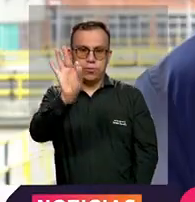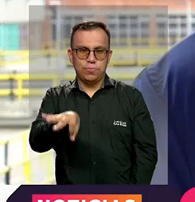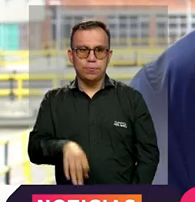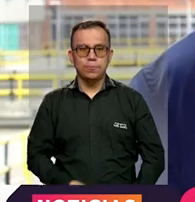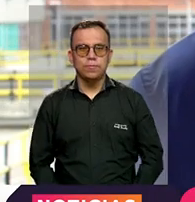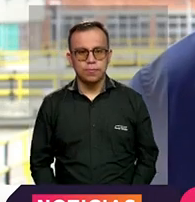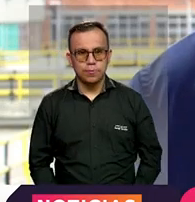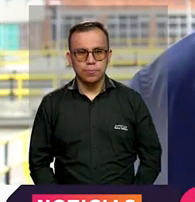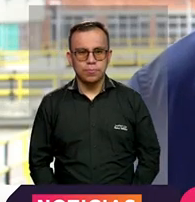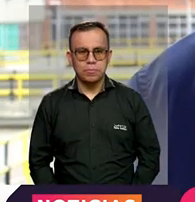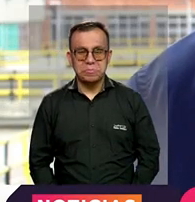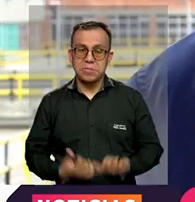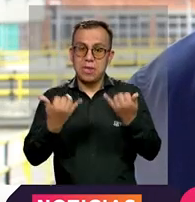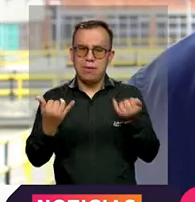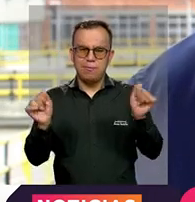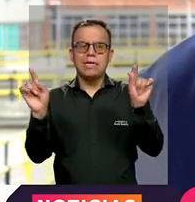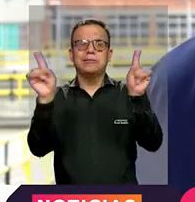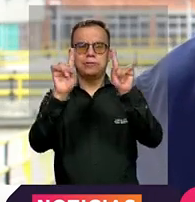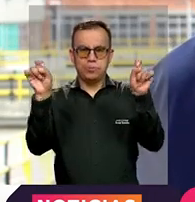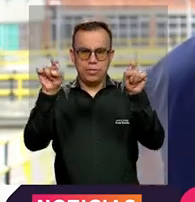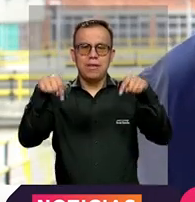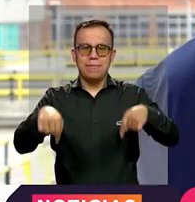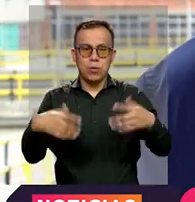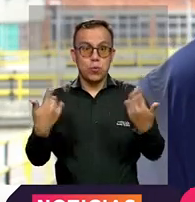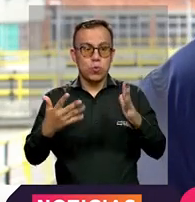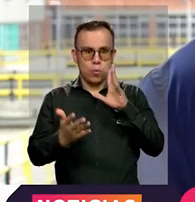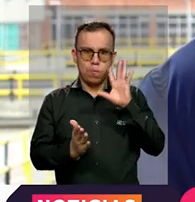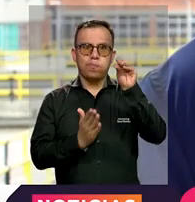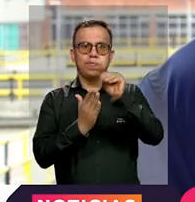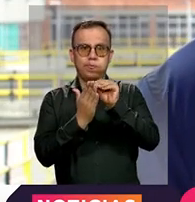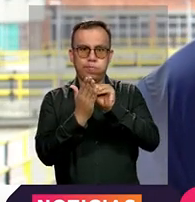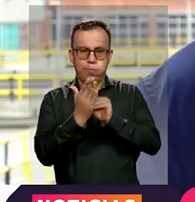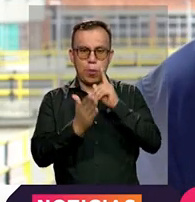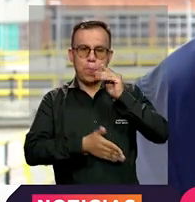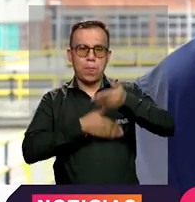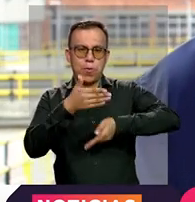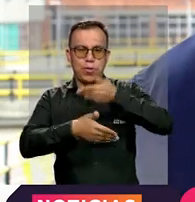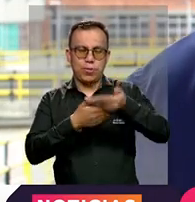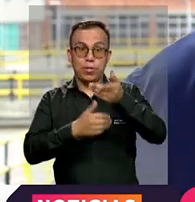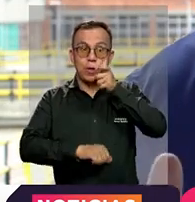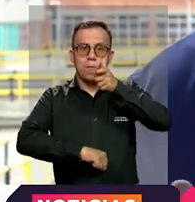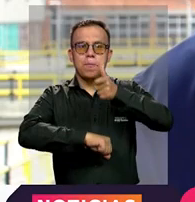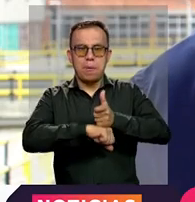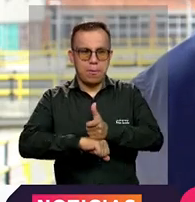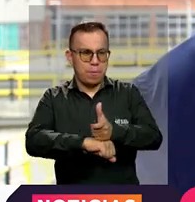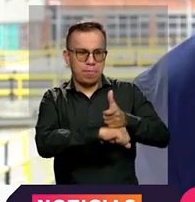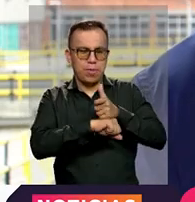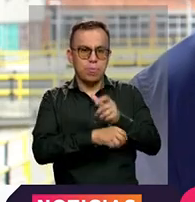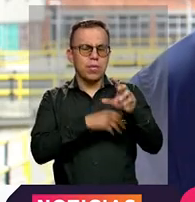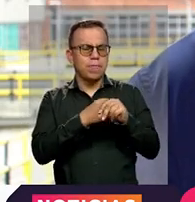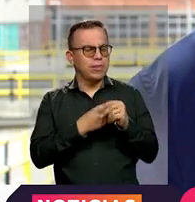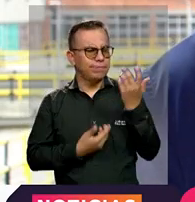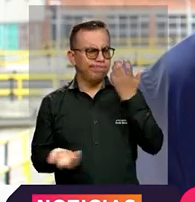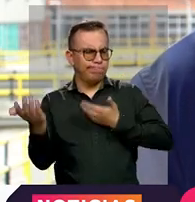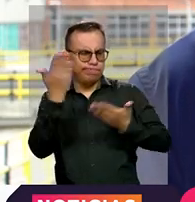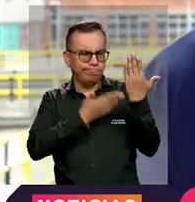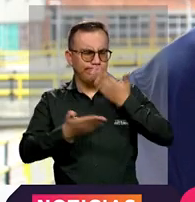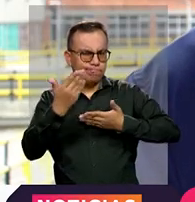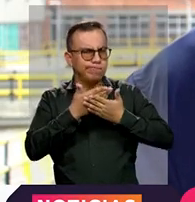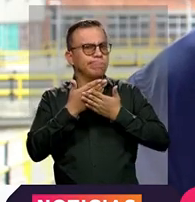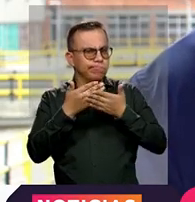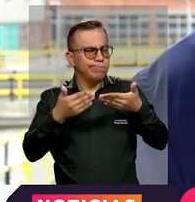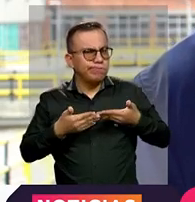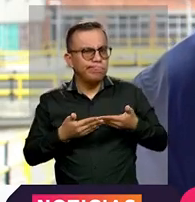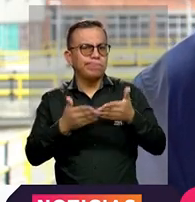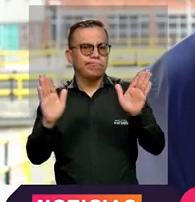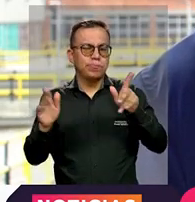participación. ¿Será un tema que lo incluiremos en nuestros procesos auditores o estamos evaluando si aperturamos